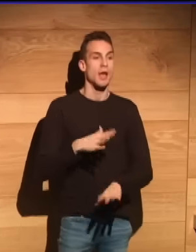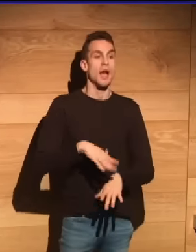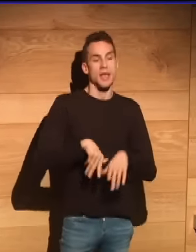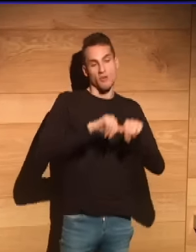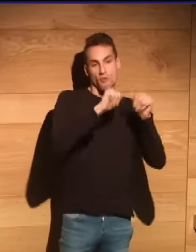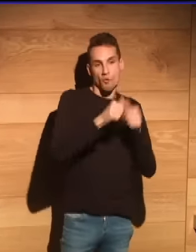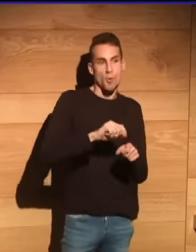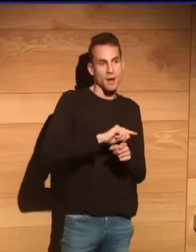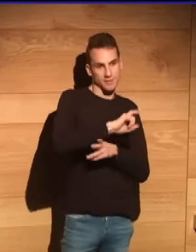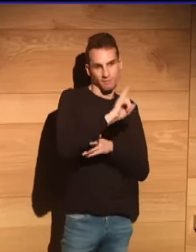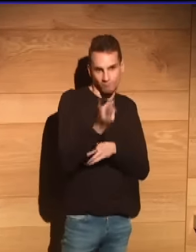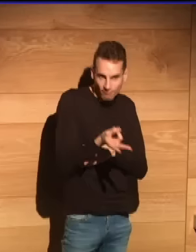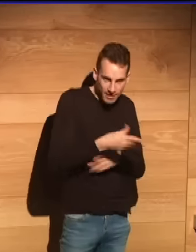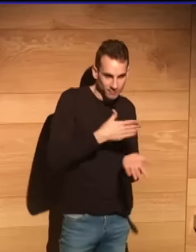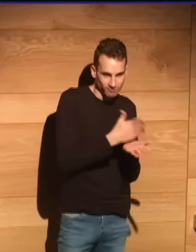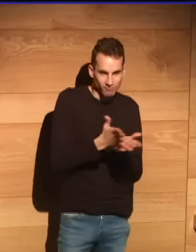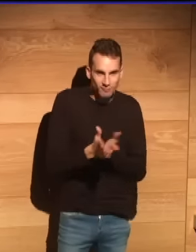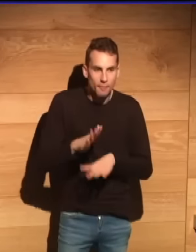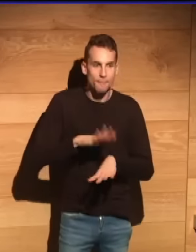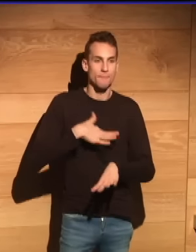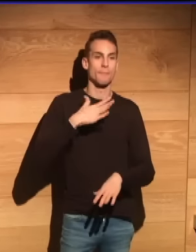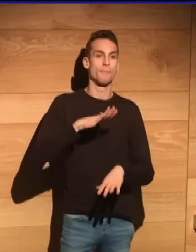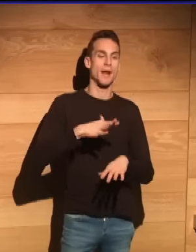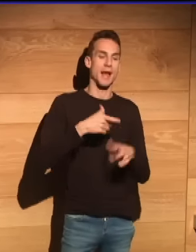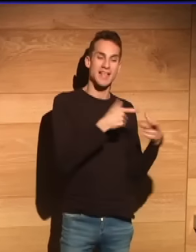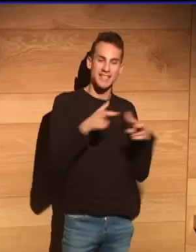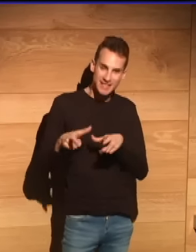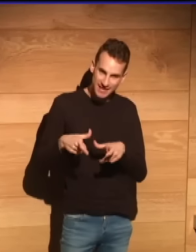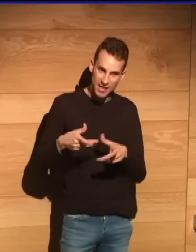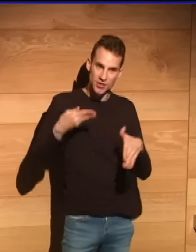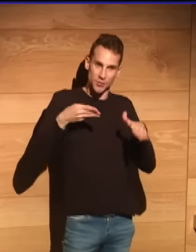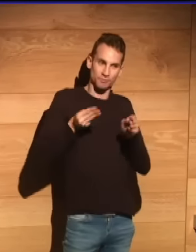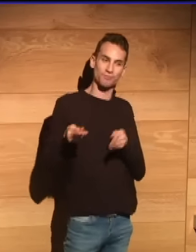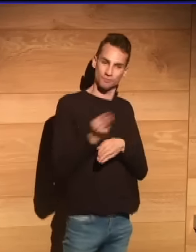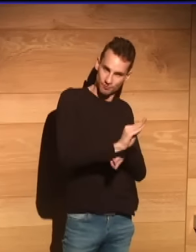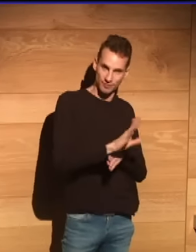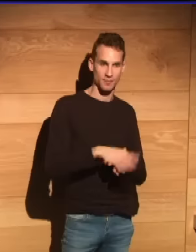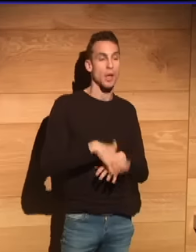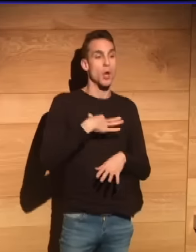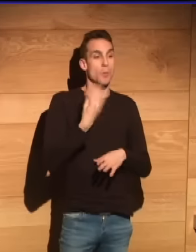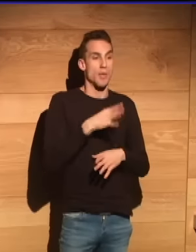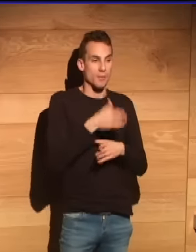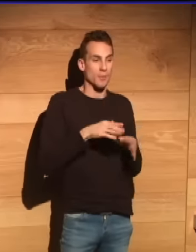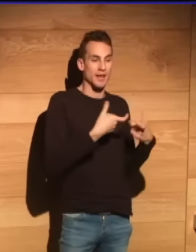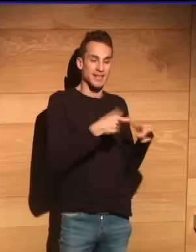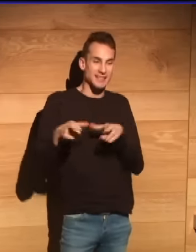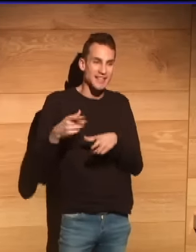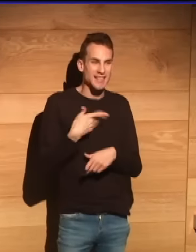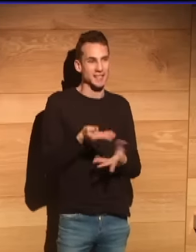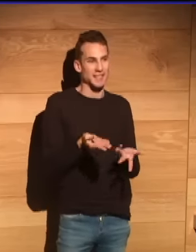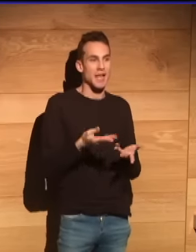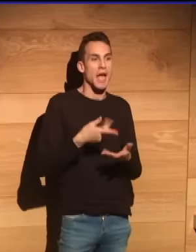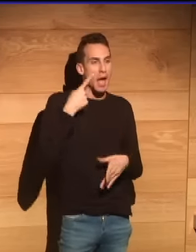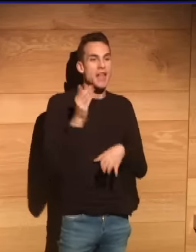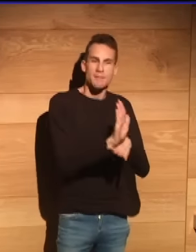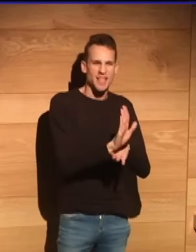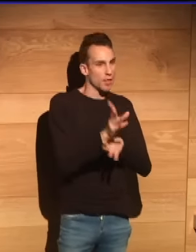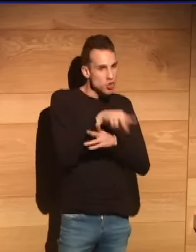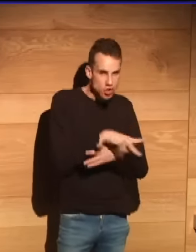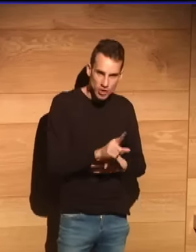algoritmo. Uno es porque los datos están sesgados, porque tu tamaño de muestra no es suficientemente representativo, porque no has equilibrado falsos positivos con